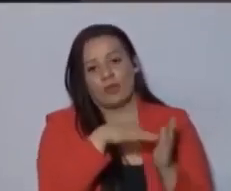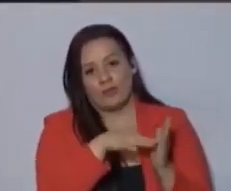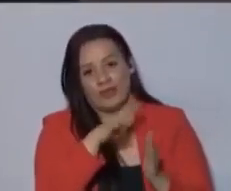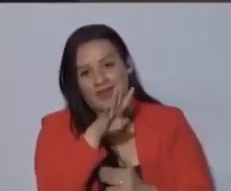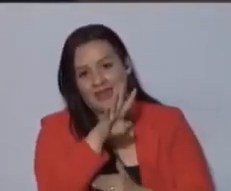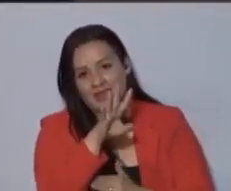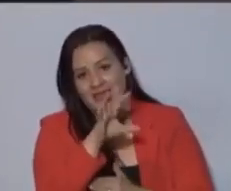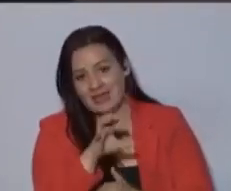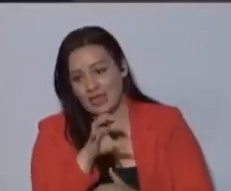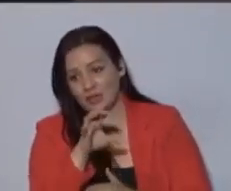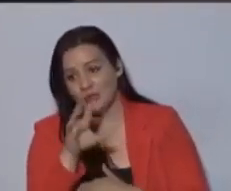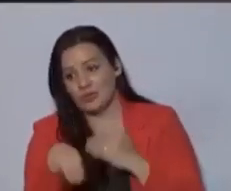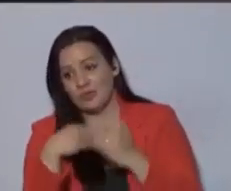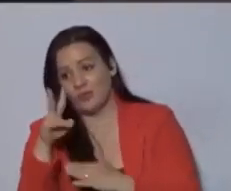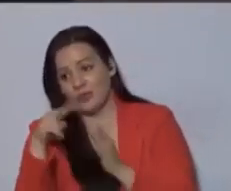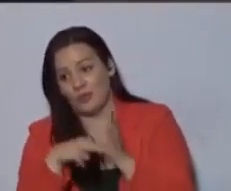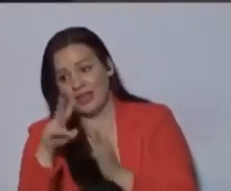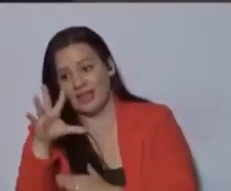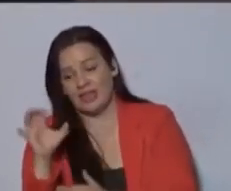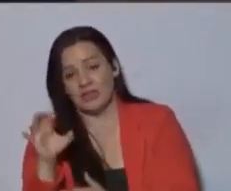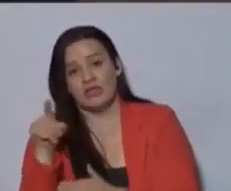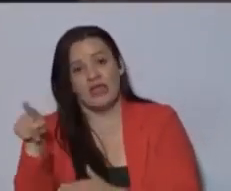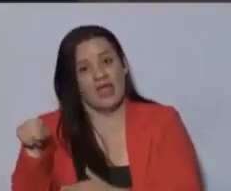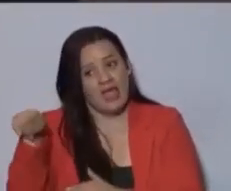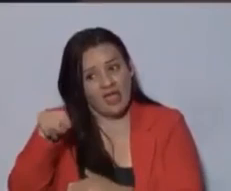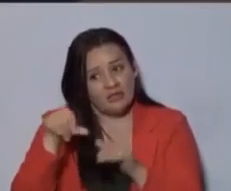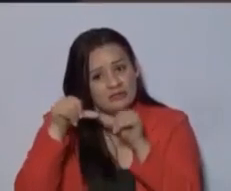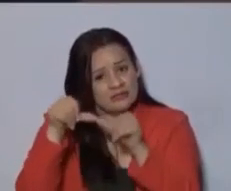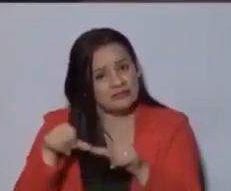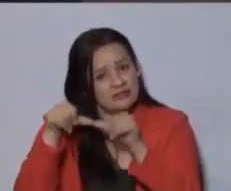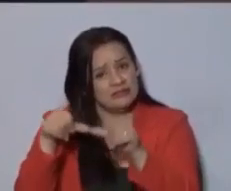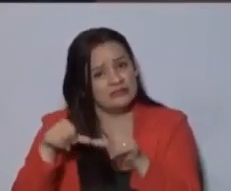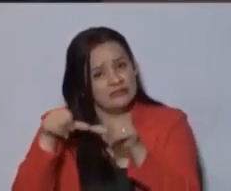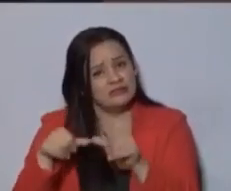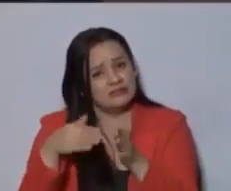E insistieron, e insistieron, y insistieron.